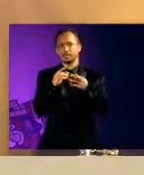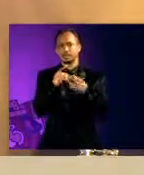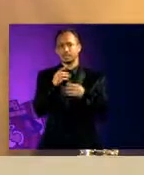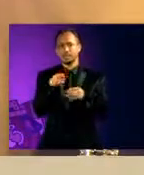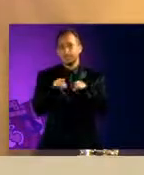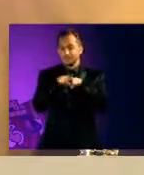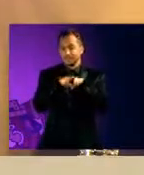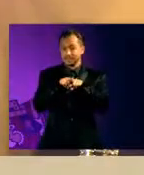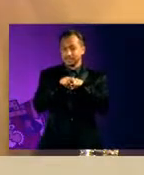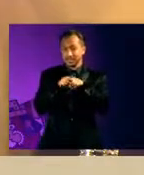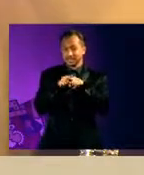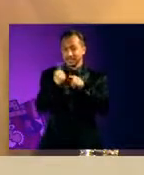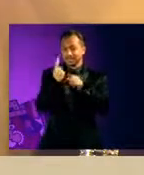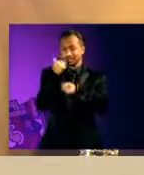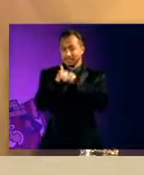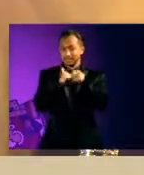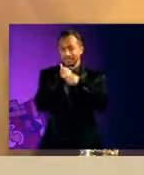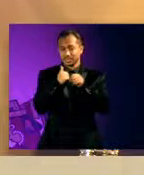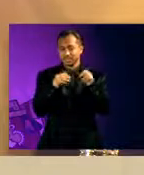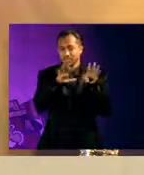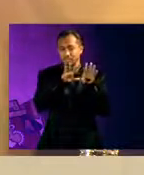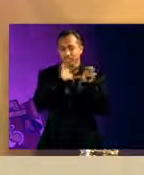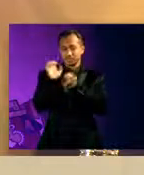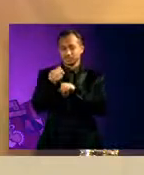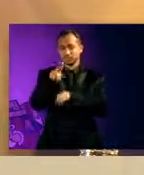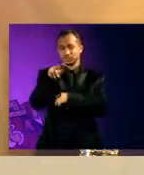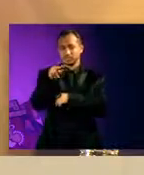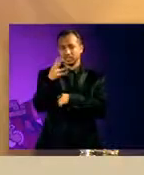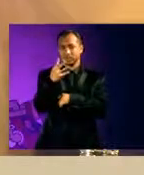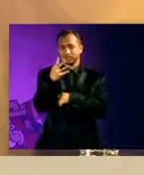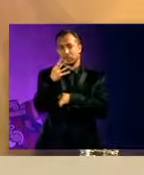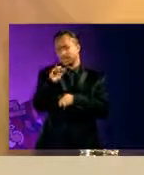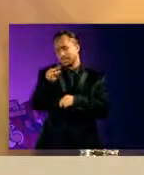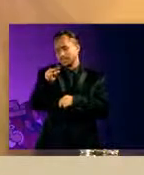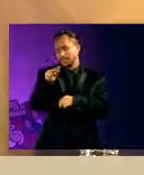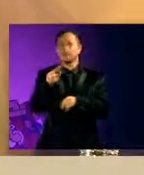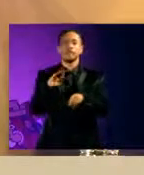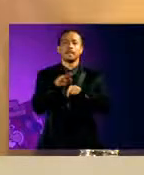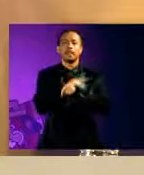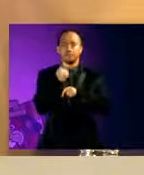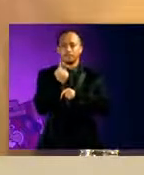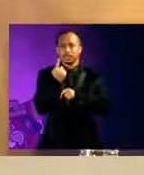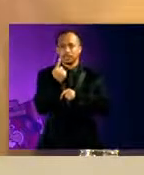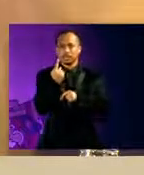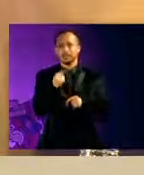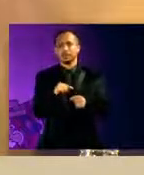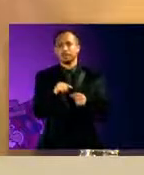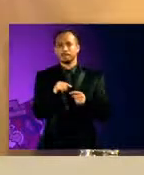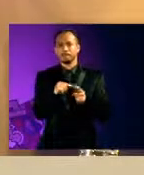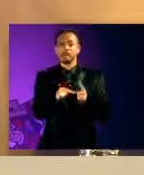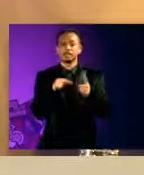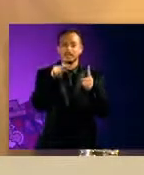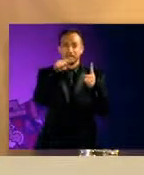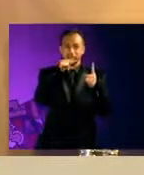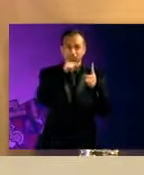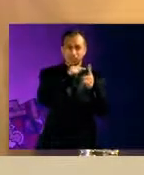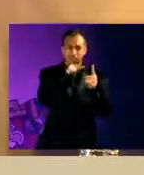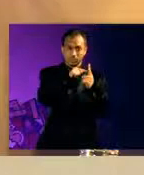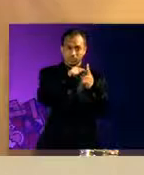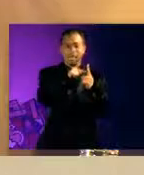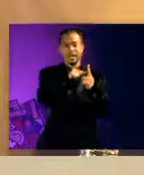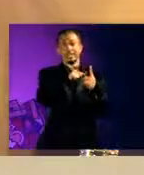en la media digamos en que uno siempre tiene el por supuesto el español tiene más que el